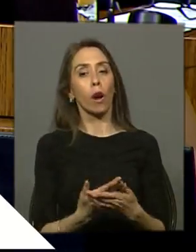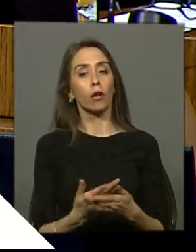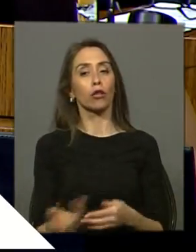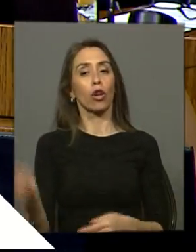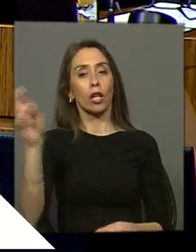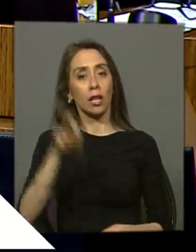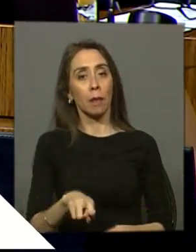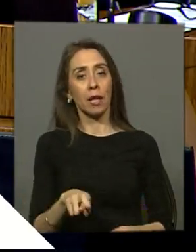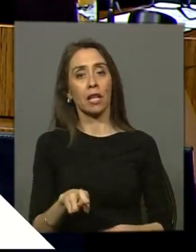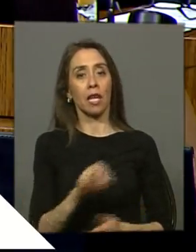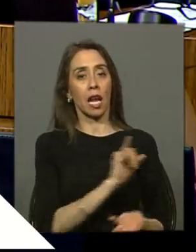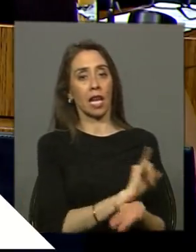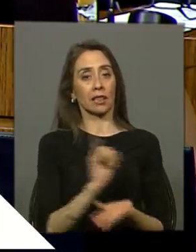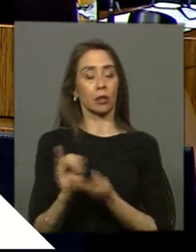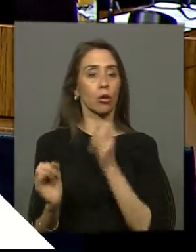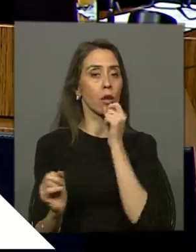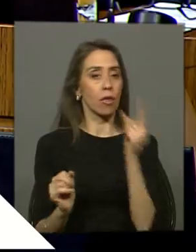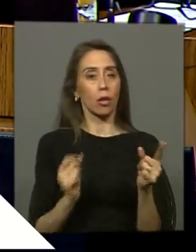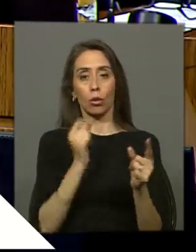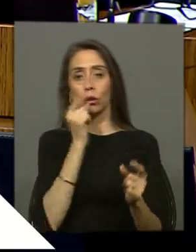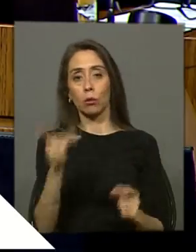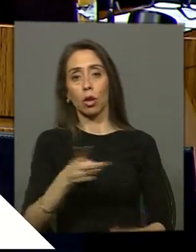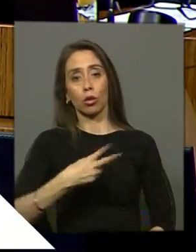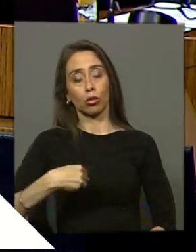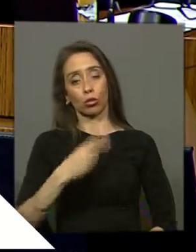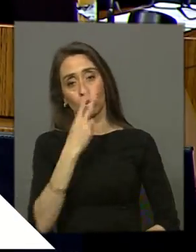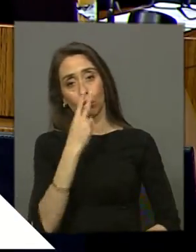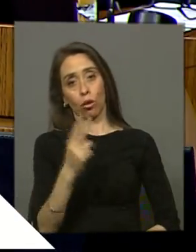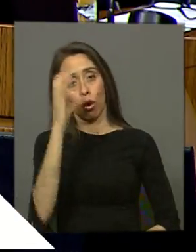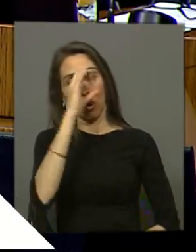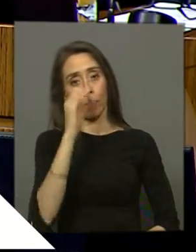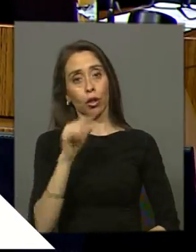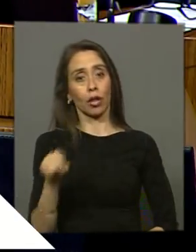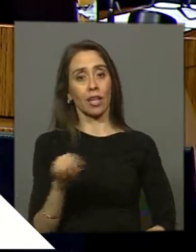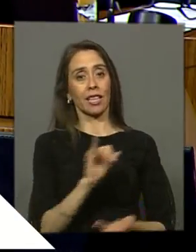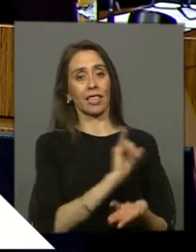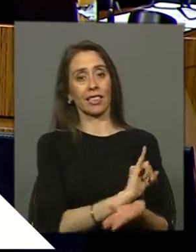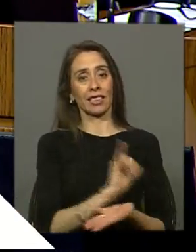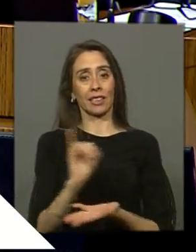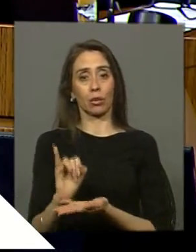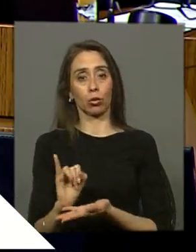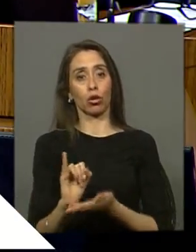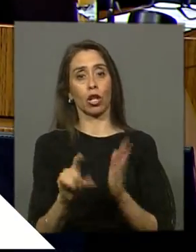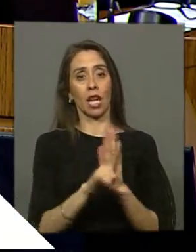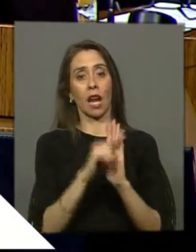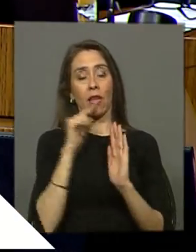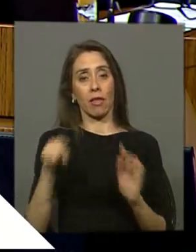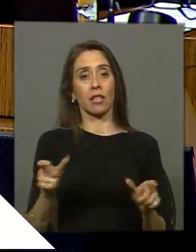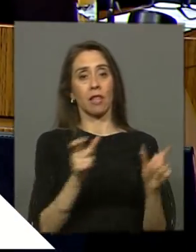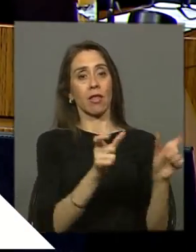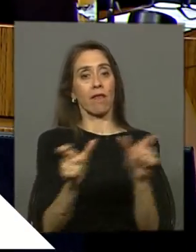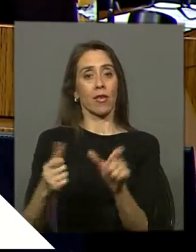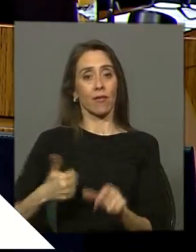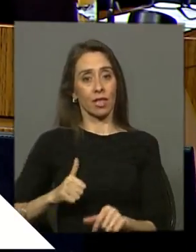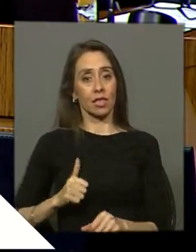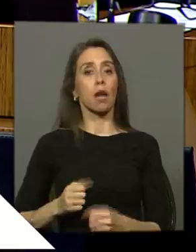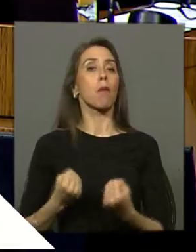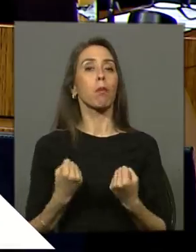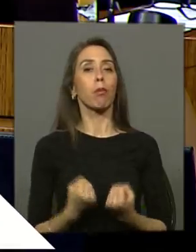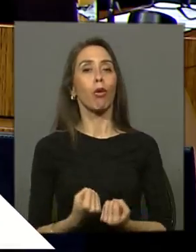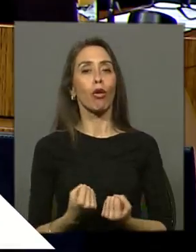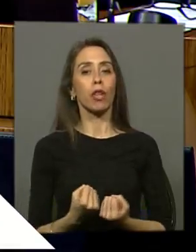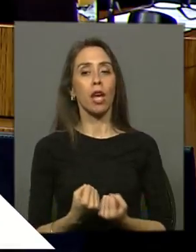denuncias de esta naturaleza en nuestra opinión dichas instituciones de carácter fiscalizadora pudieron haber